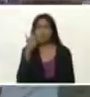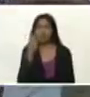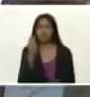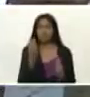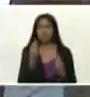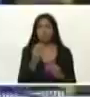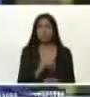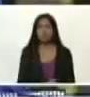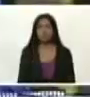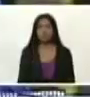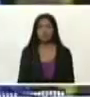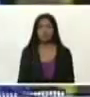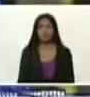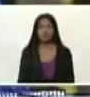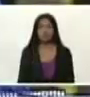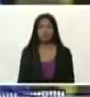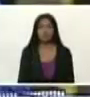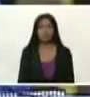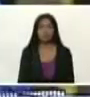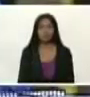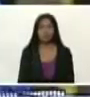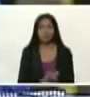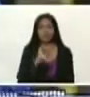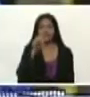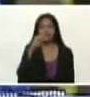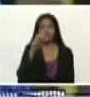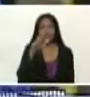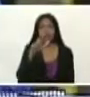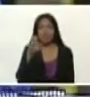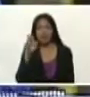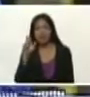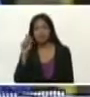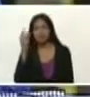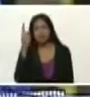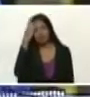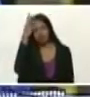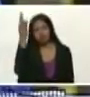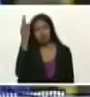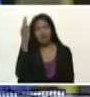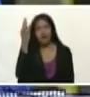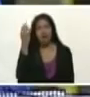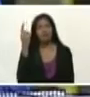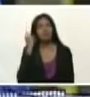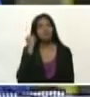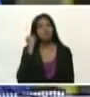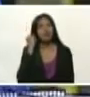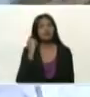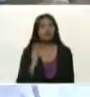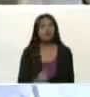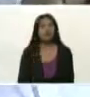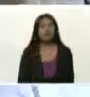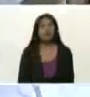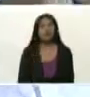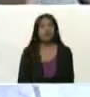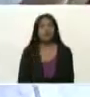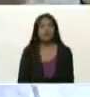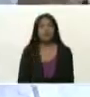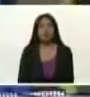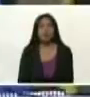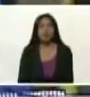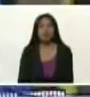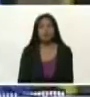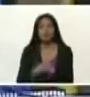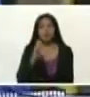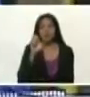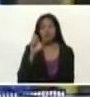bastante. A Iglet Torregrosa, concejal, Iglet. a